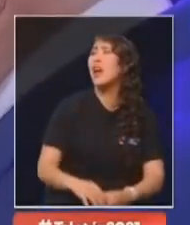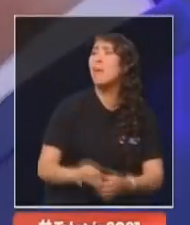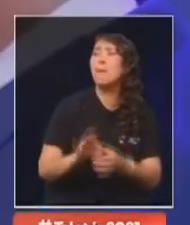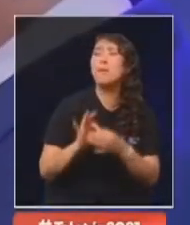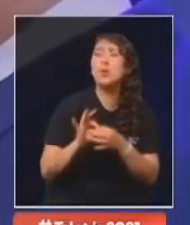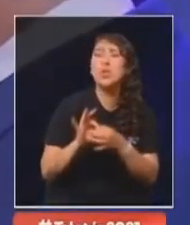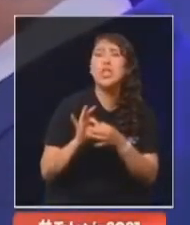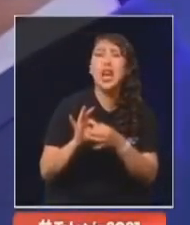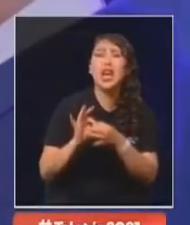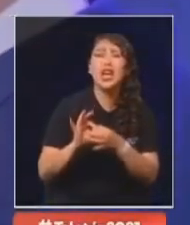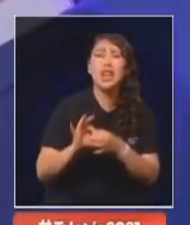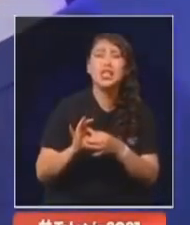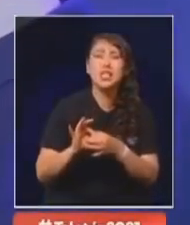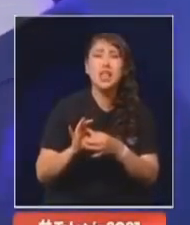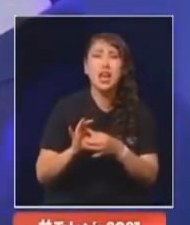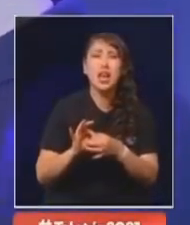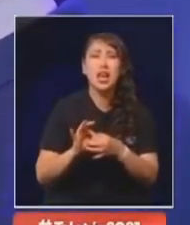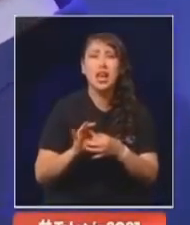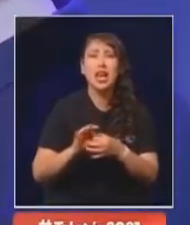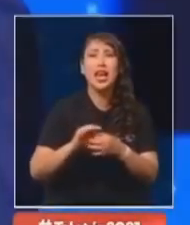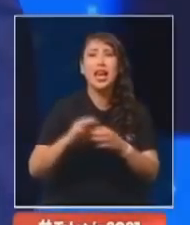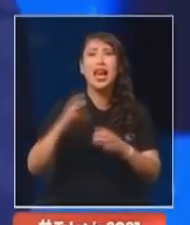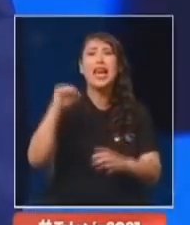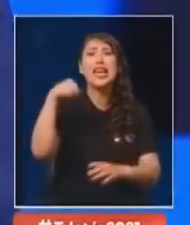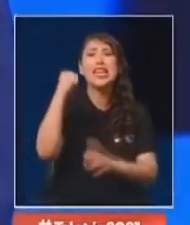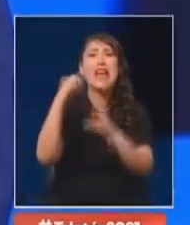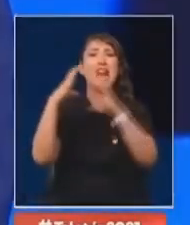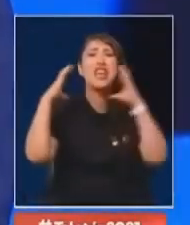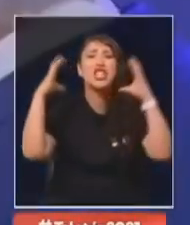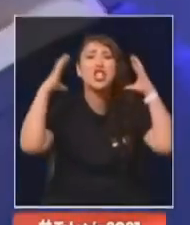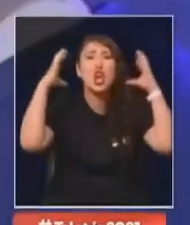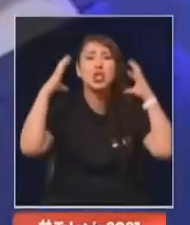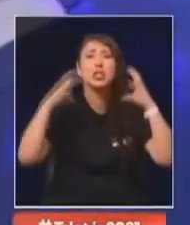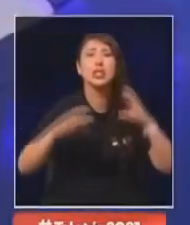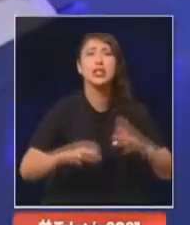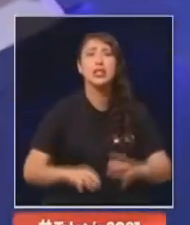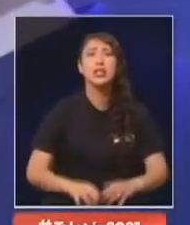Muchas gracias, cabeza.